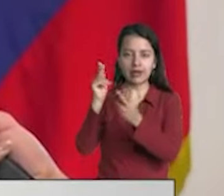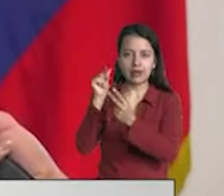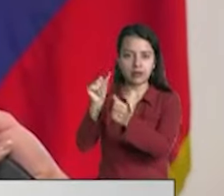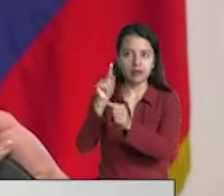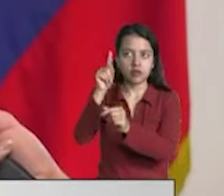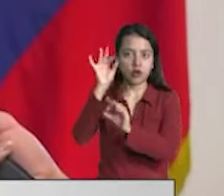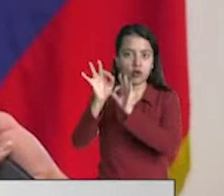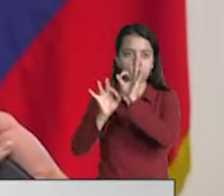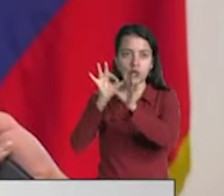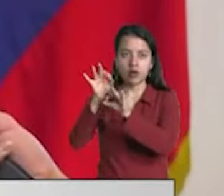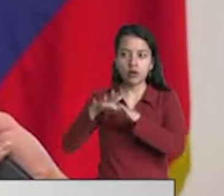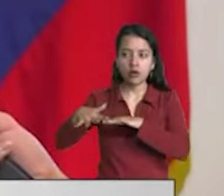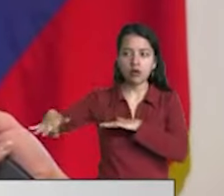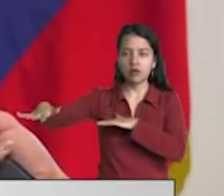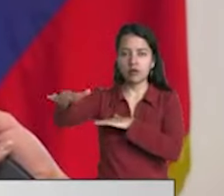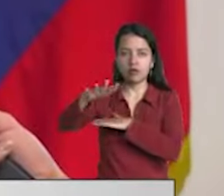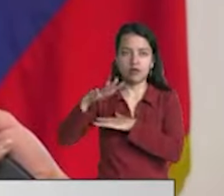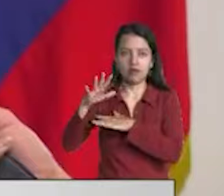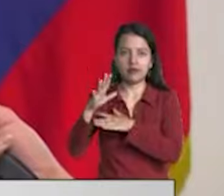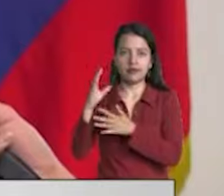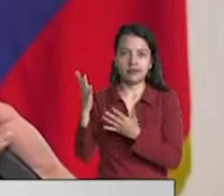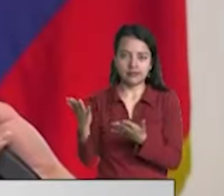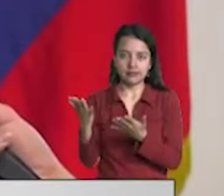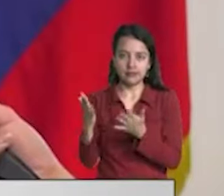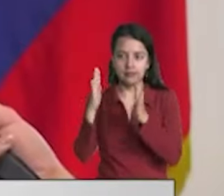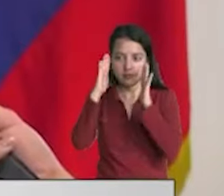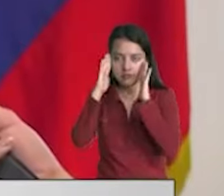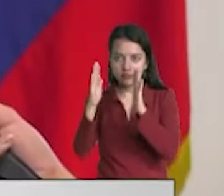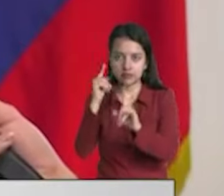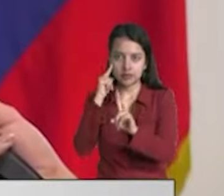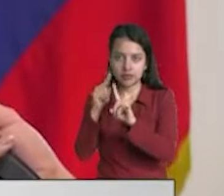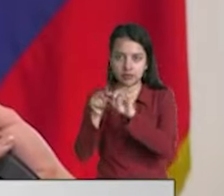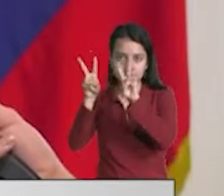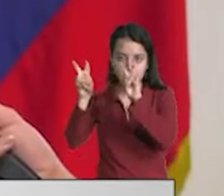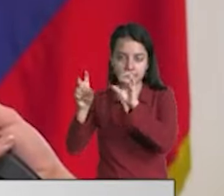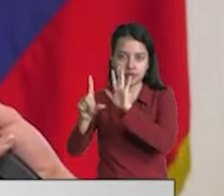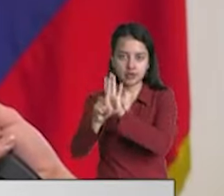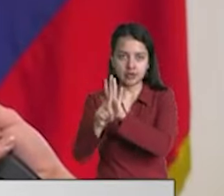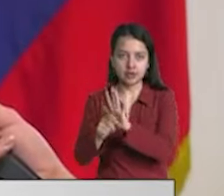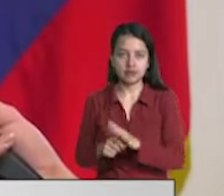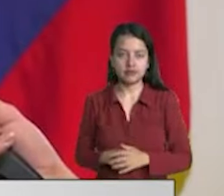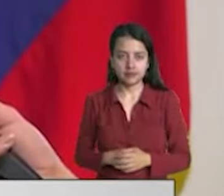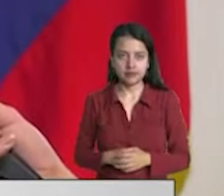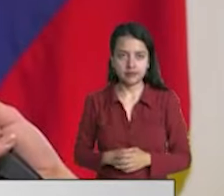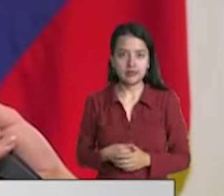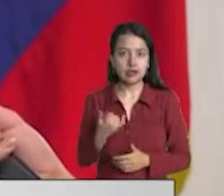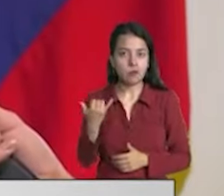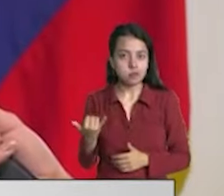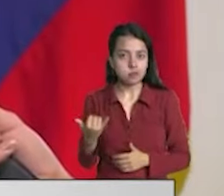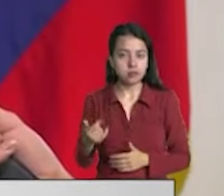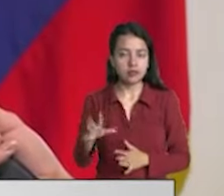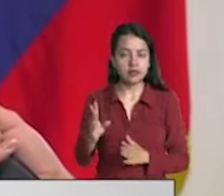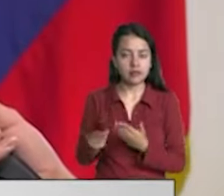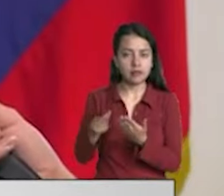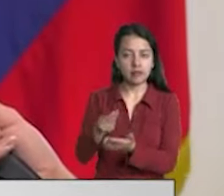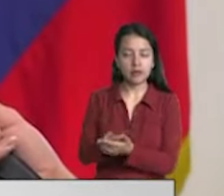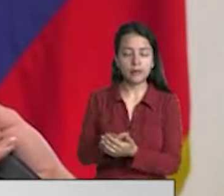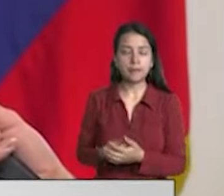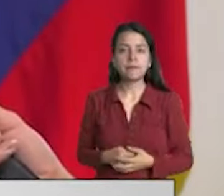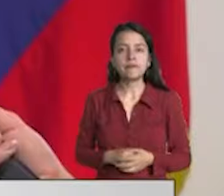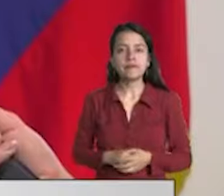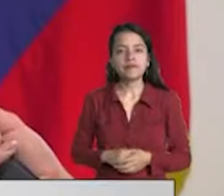que la plata no se vaya para una cosa distinta a lo que ha dicho la ley, que en este caso es el pago de las pensiones. Y